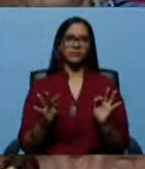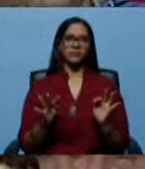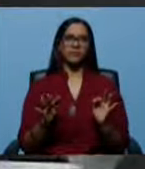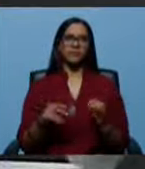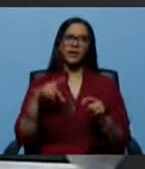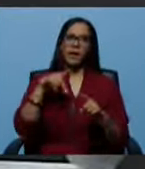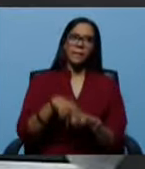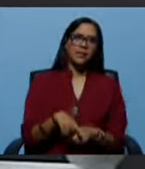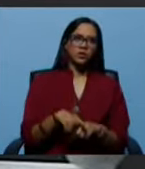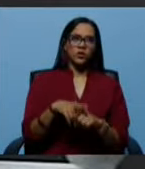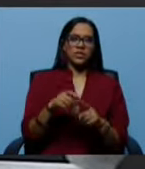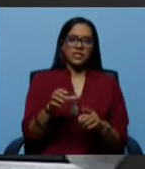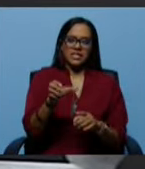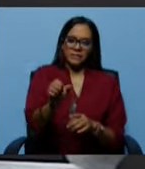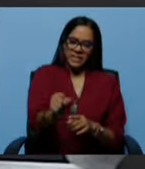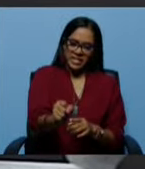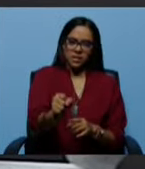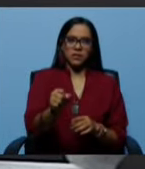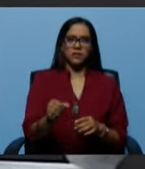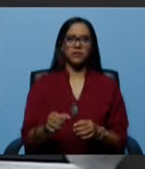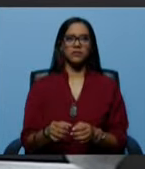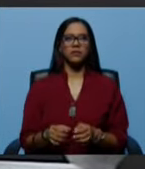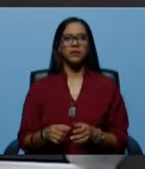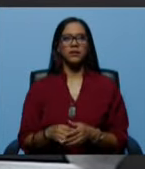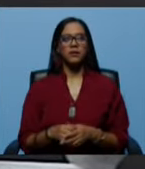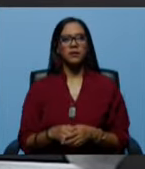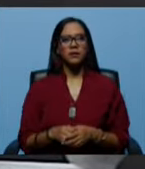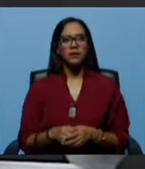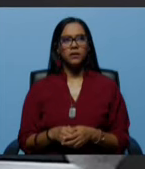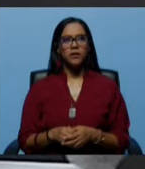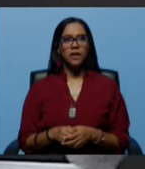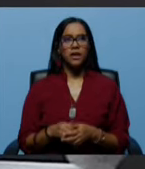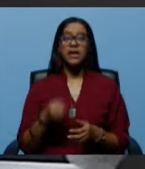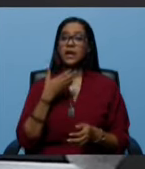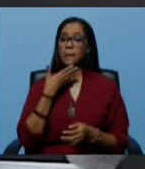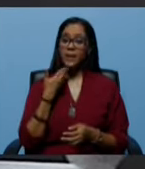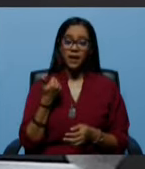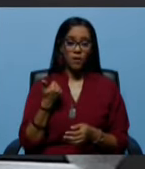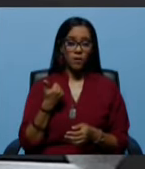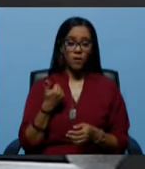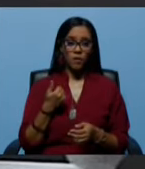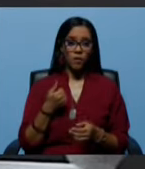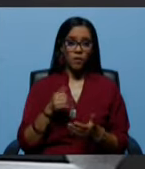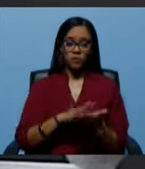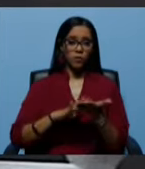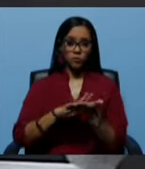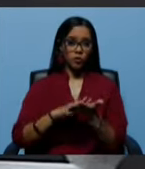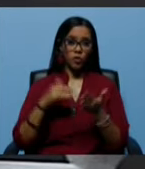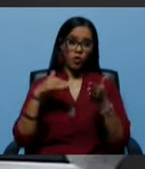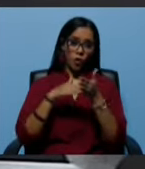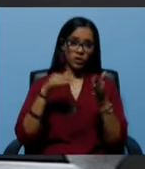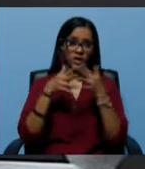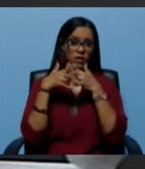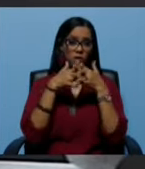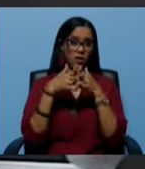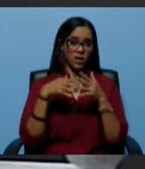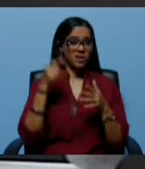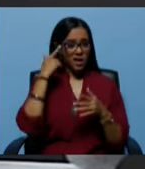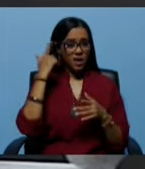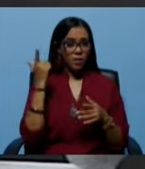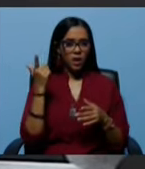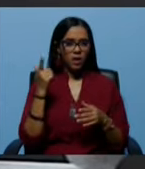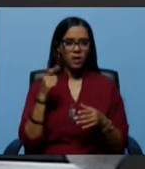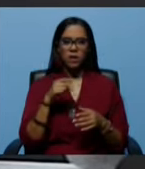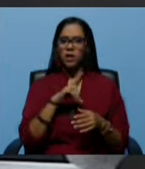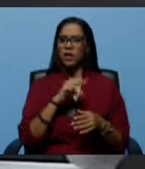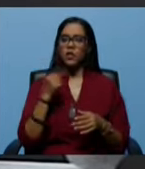Presionan, aprietan, aprietan. El mejor antídoto contra los gringos, ¿sabe cuál es? No tener rabo